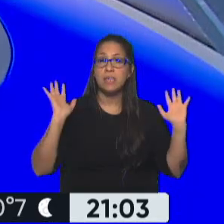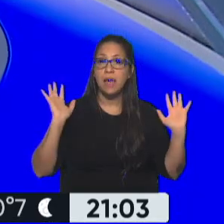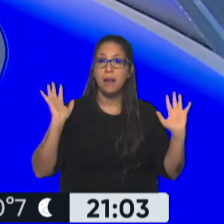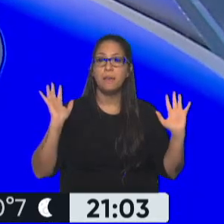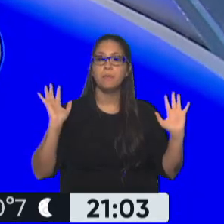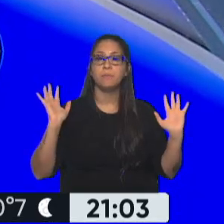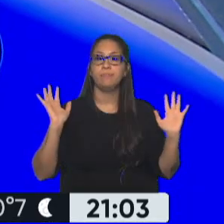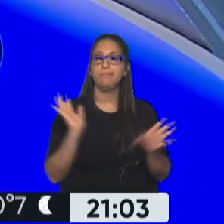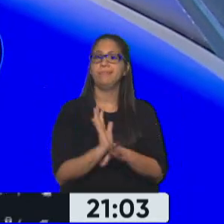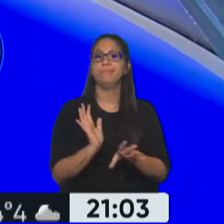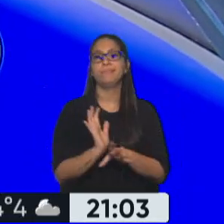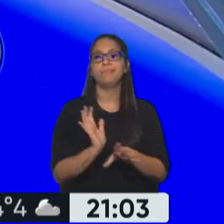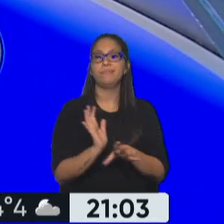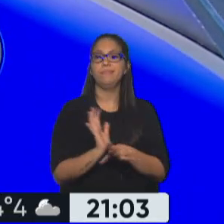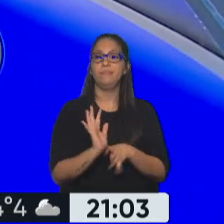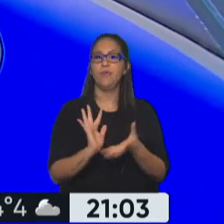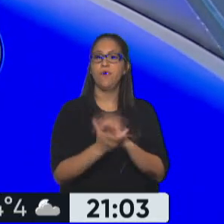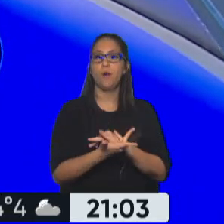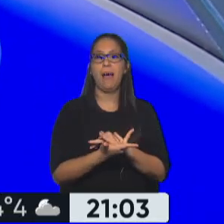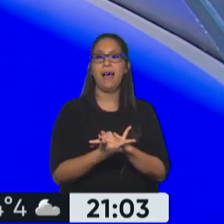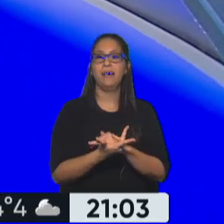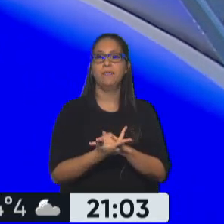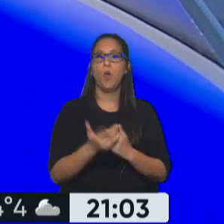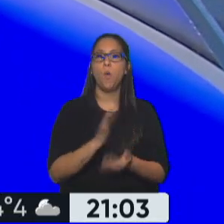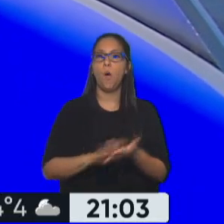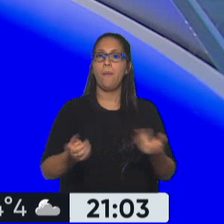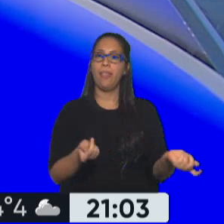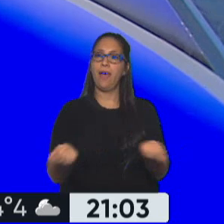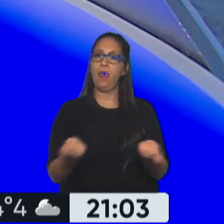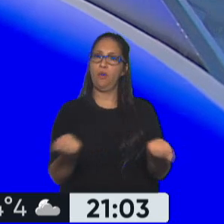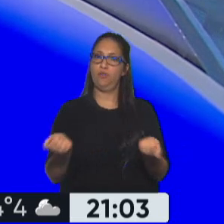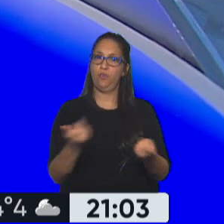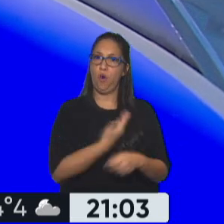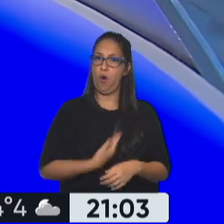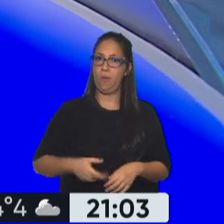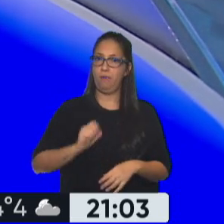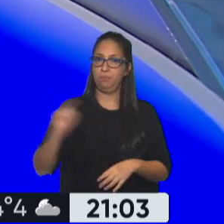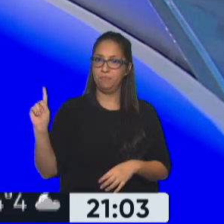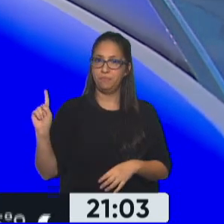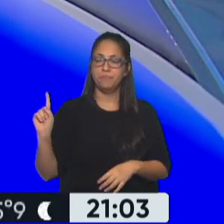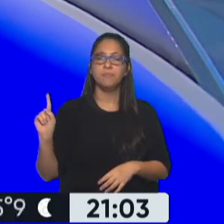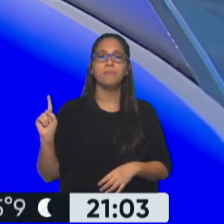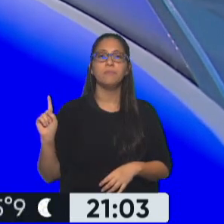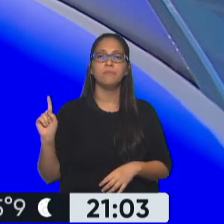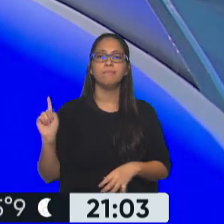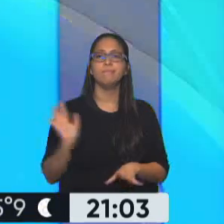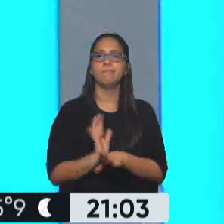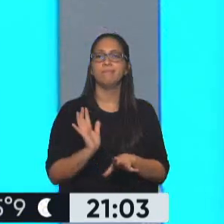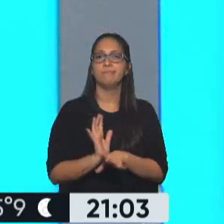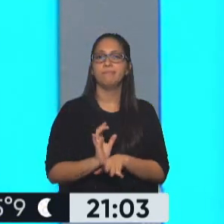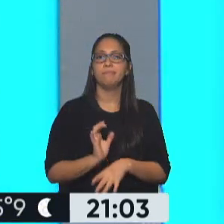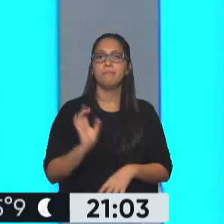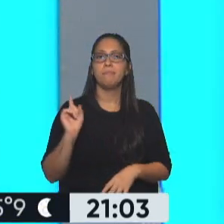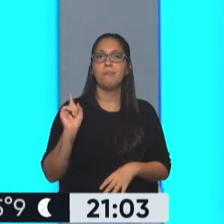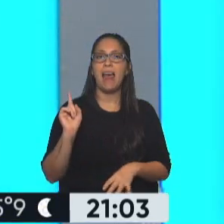la del nuevo estilo de negociación del gobierno, que no es tan relevante para